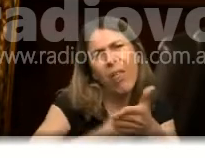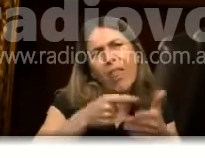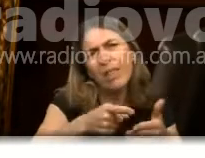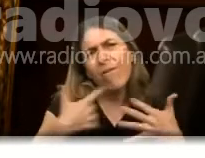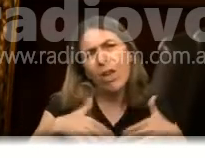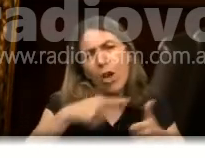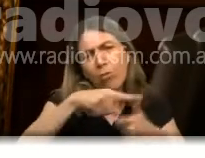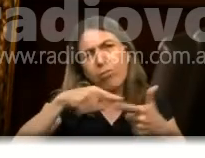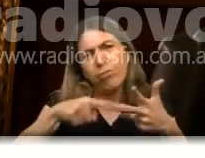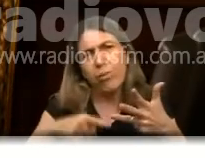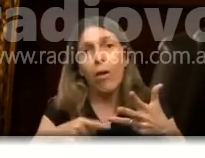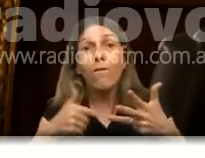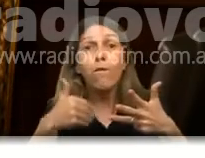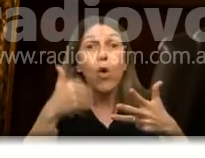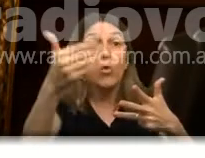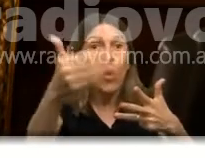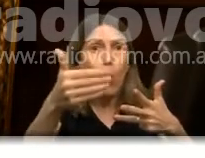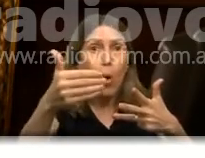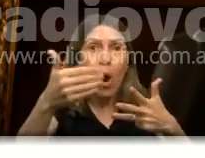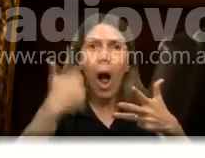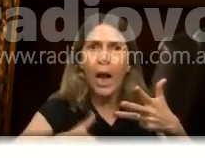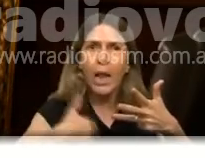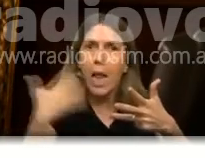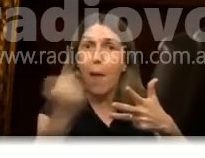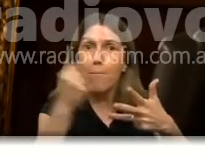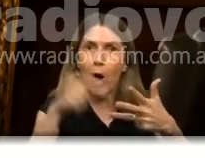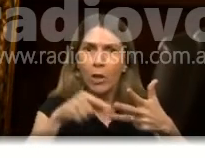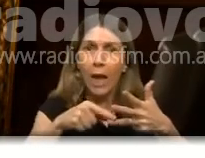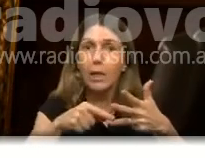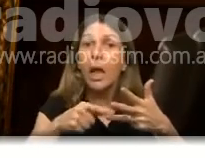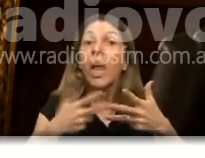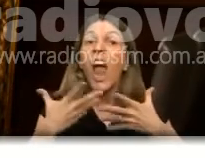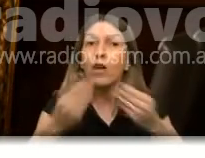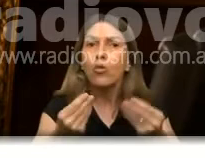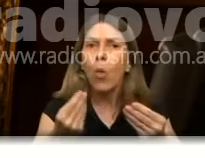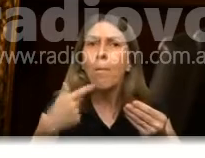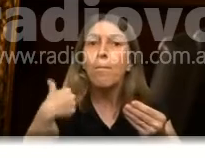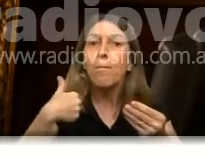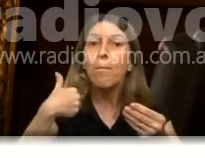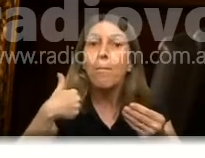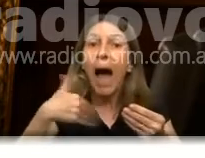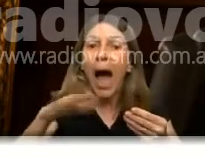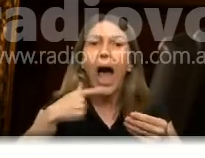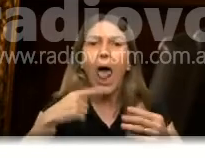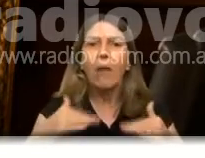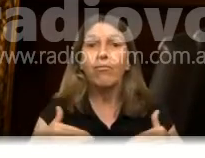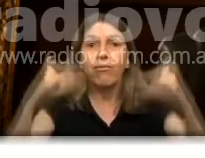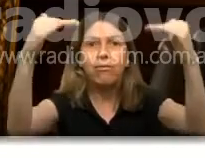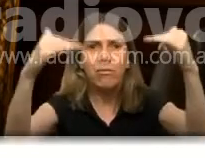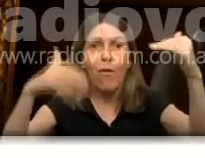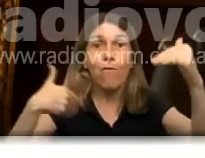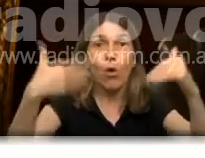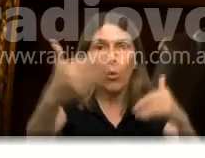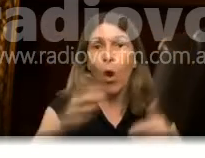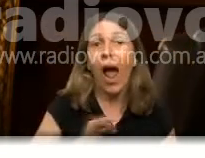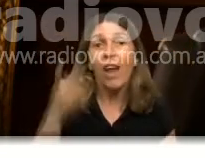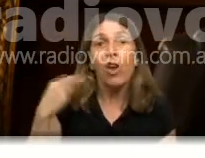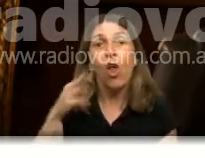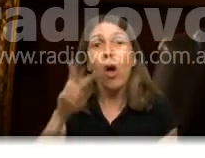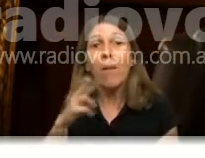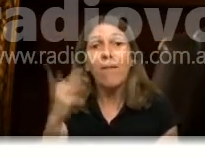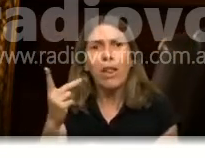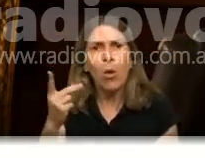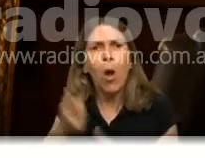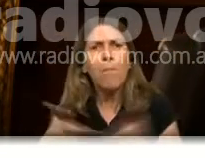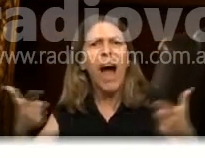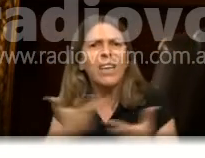el futuro del país y de las próximas generaciones si el 2021 fue el año de la vacunación y